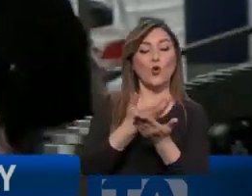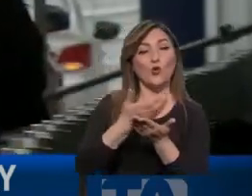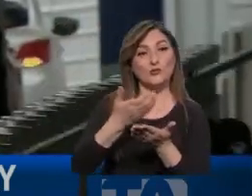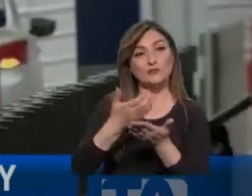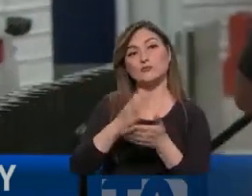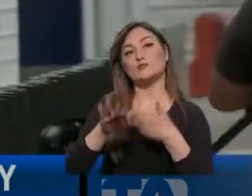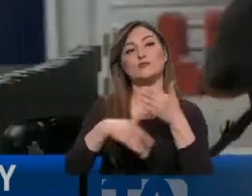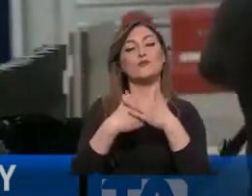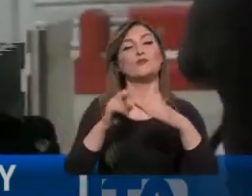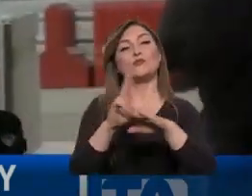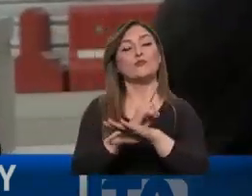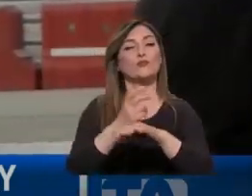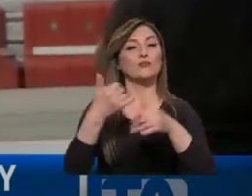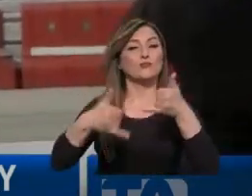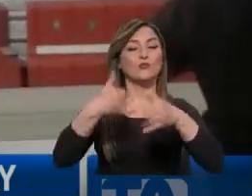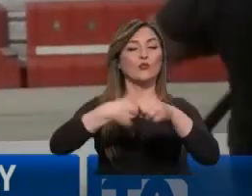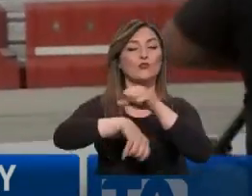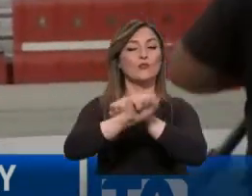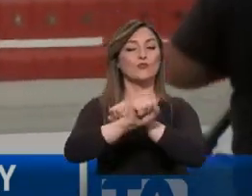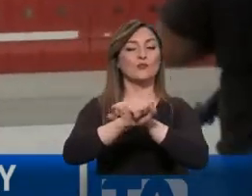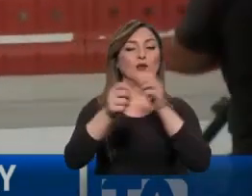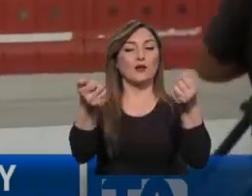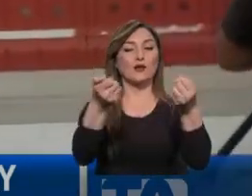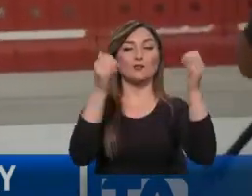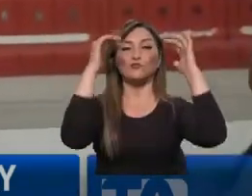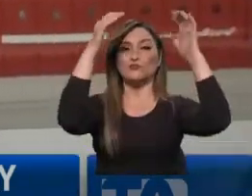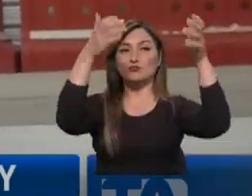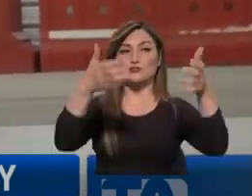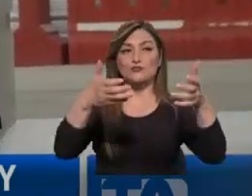selección y en el camión va todo lo que significa